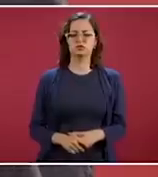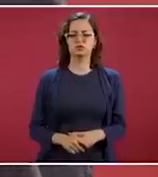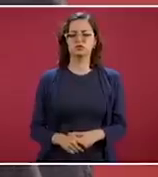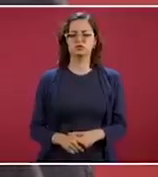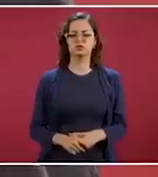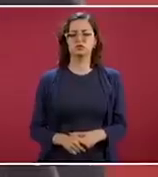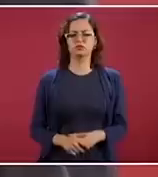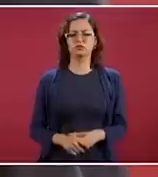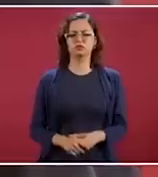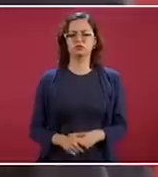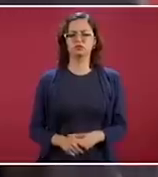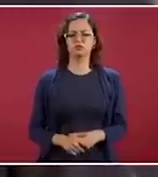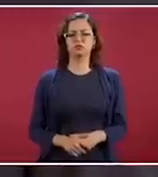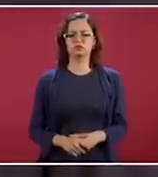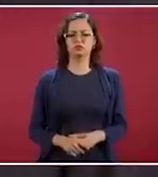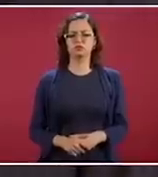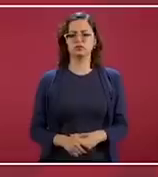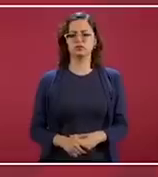tanto